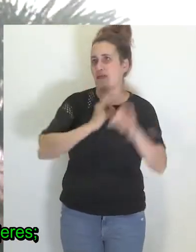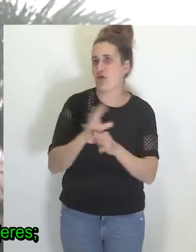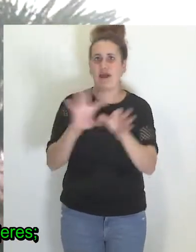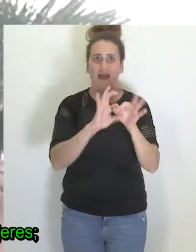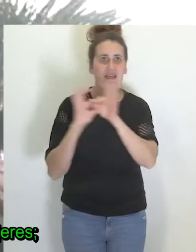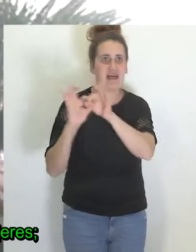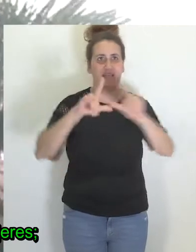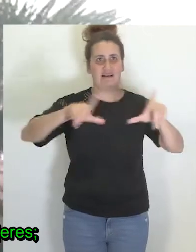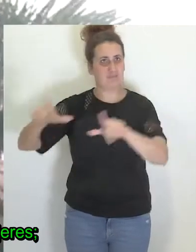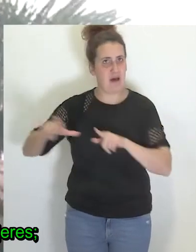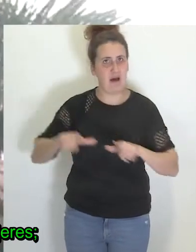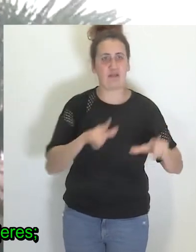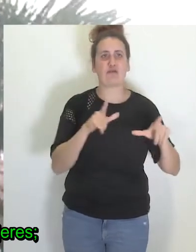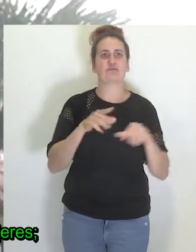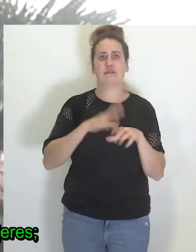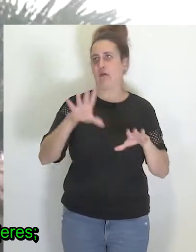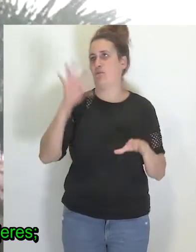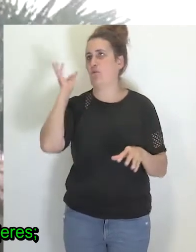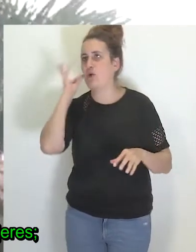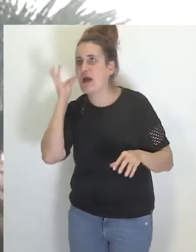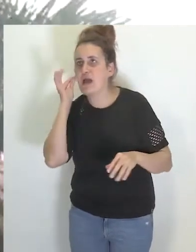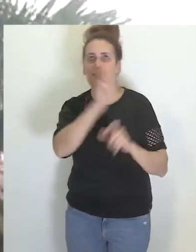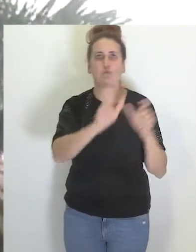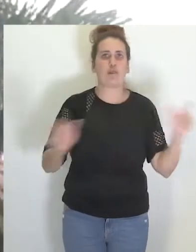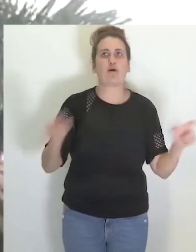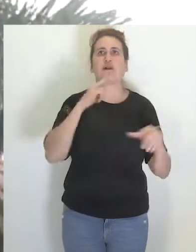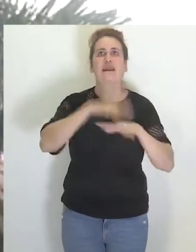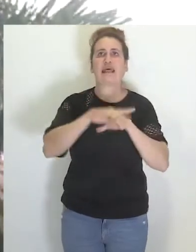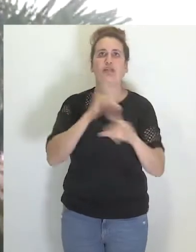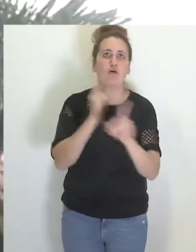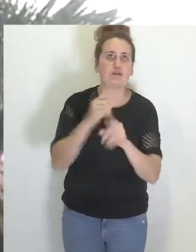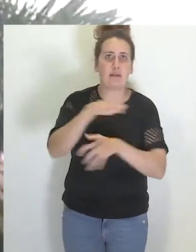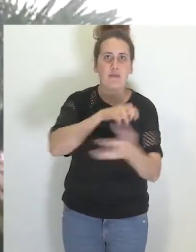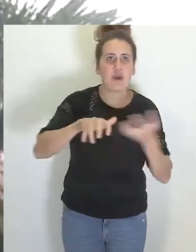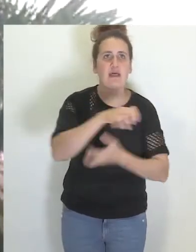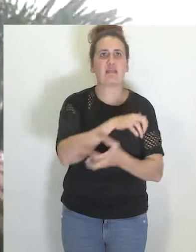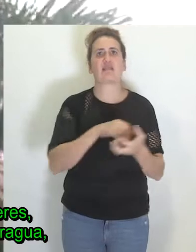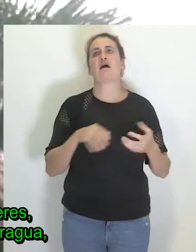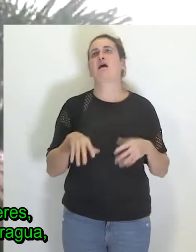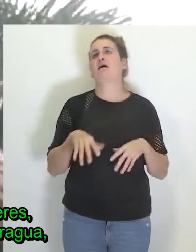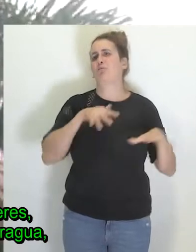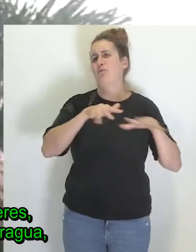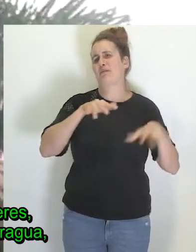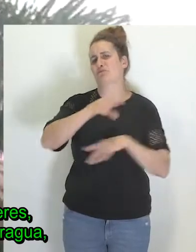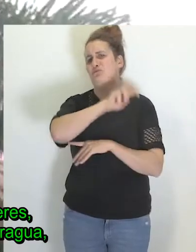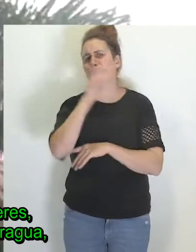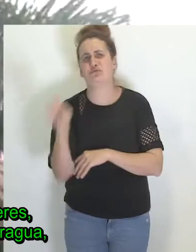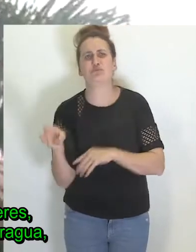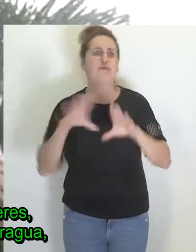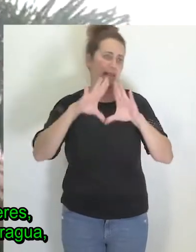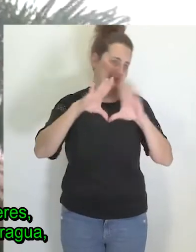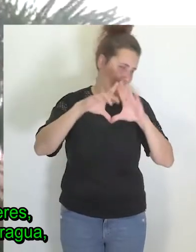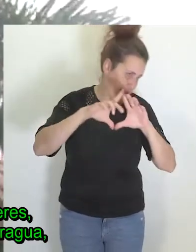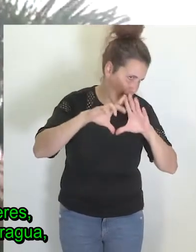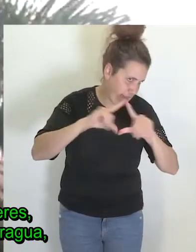organizaciones, alianzas, espacios de articulación de mujeres como la Red de Mujeres contra la Violencia, el Movimiento Autónomo de Mujeres, el Movimiento Feminista